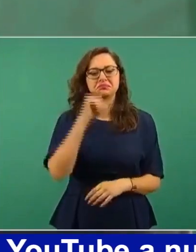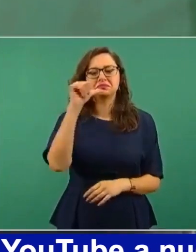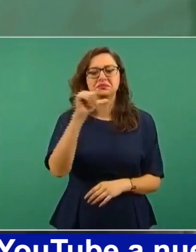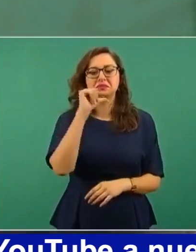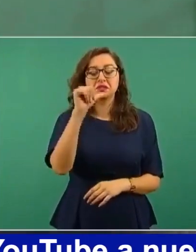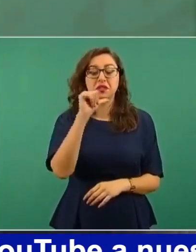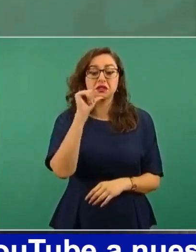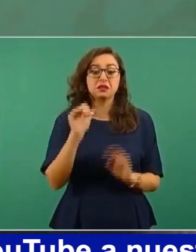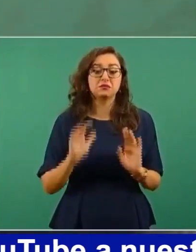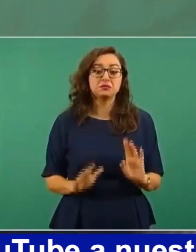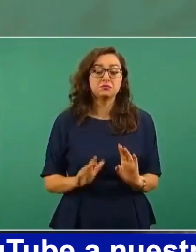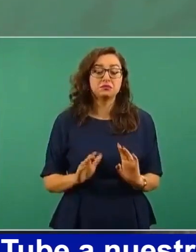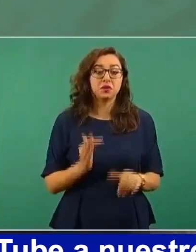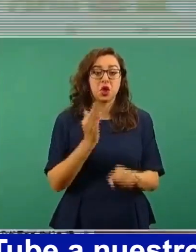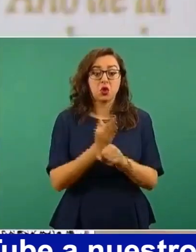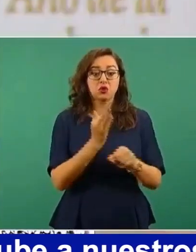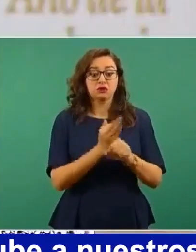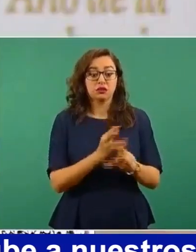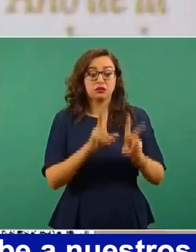tú me lo estás preguntando,